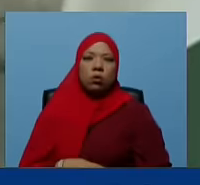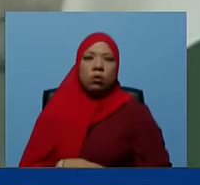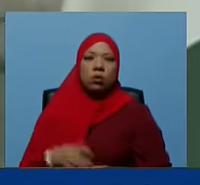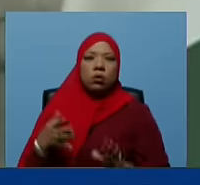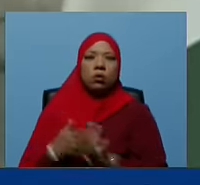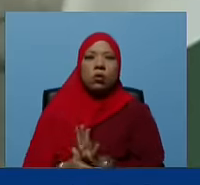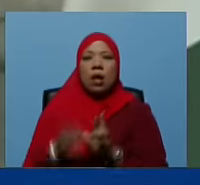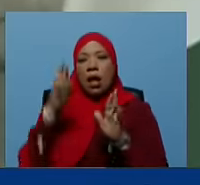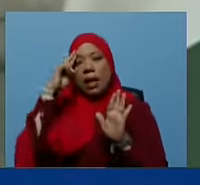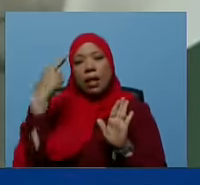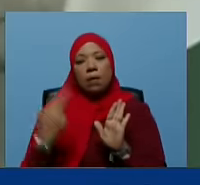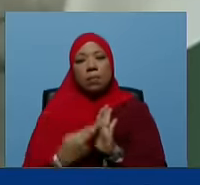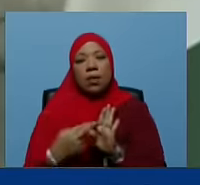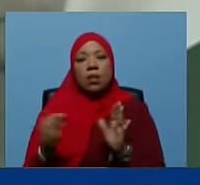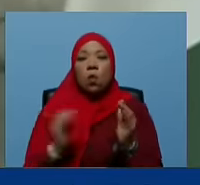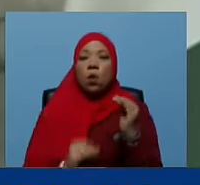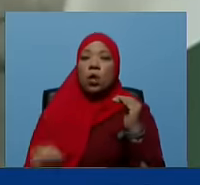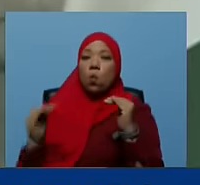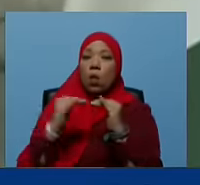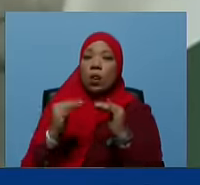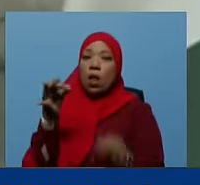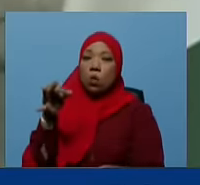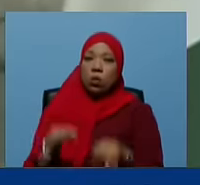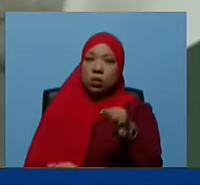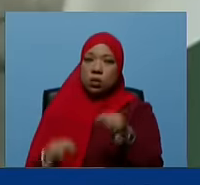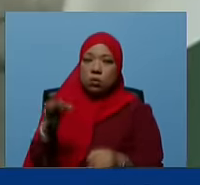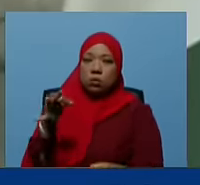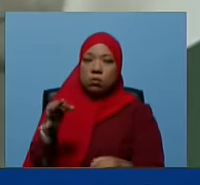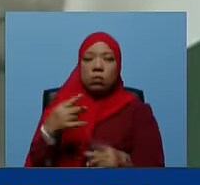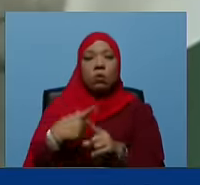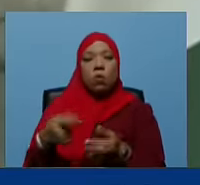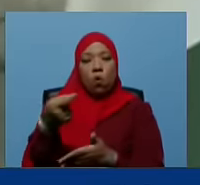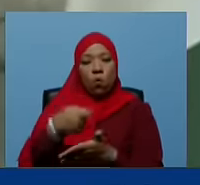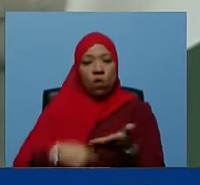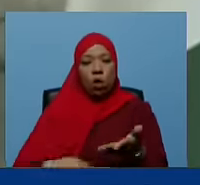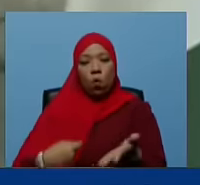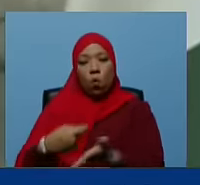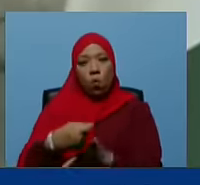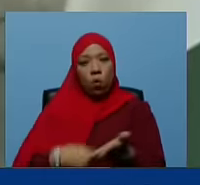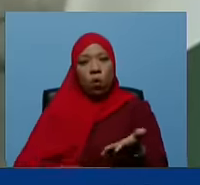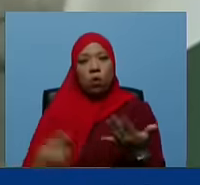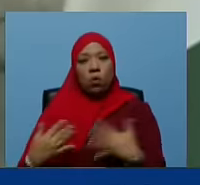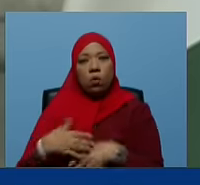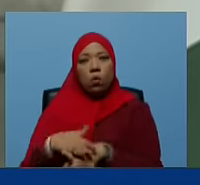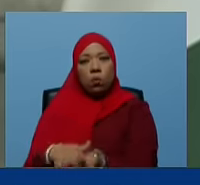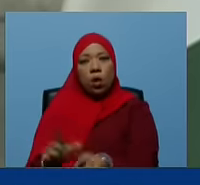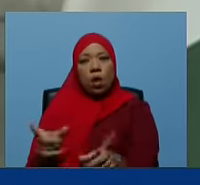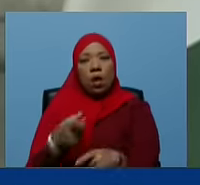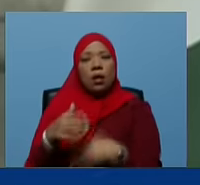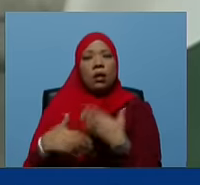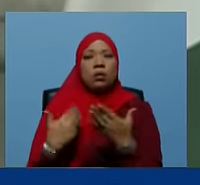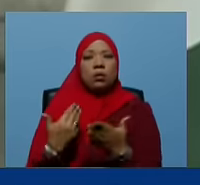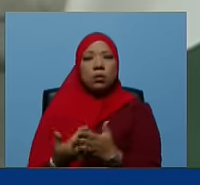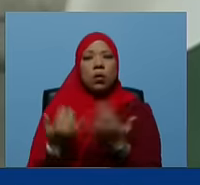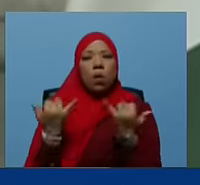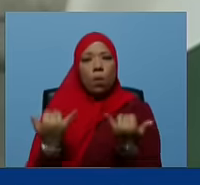de respeto e igualdad jurídica y para firmar contratos en términos de ganar-ganar,